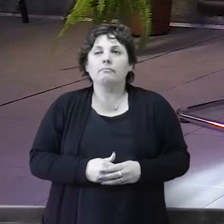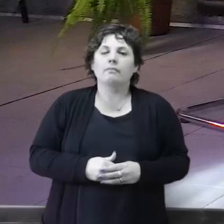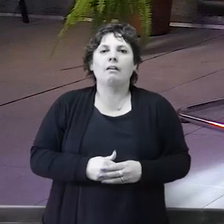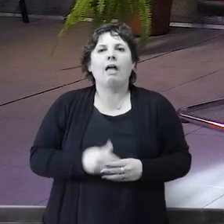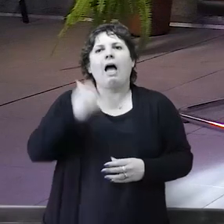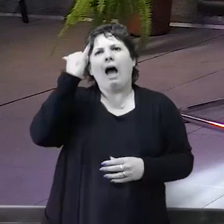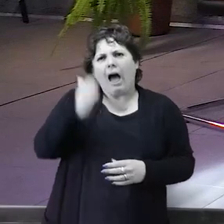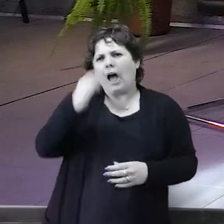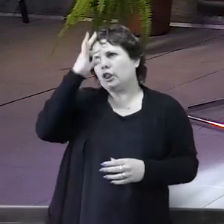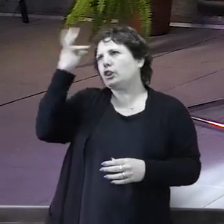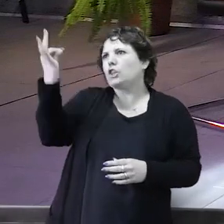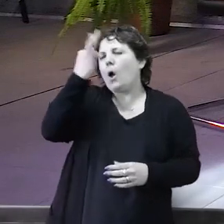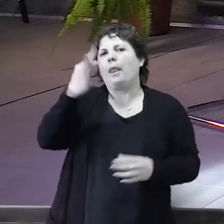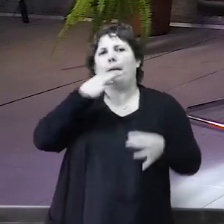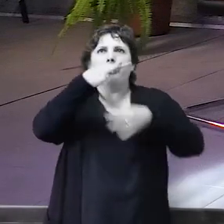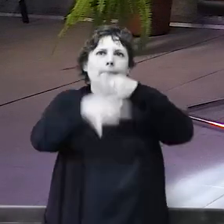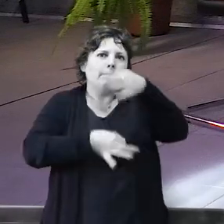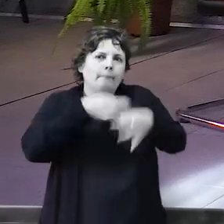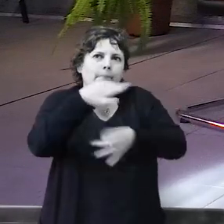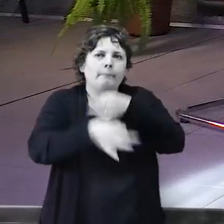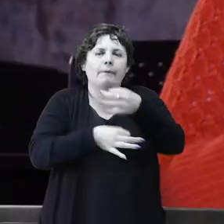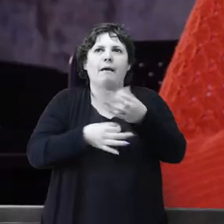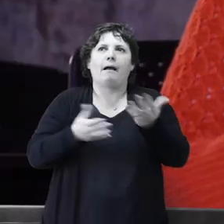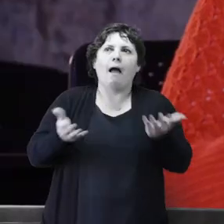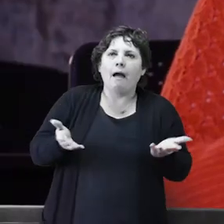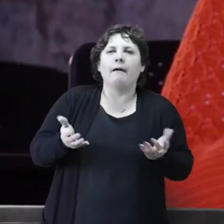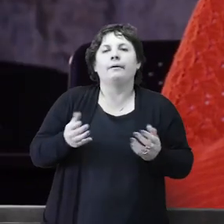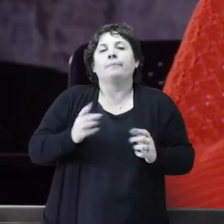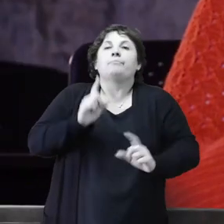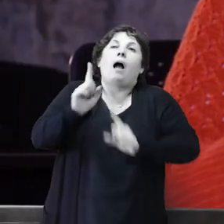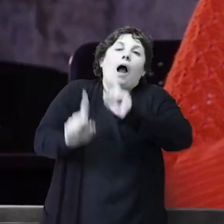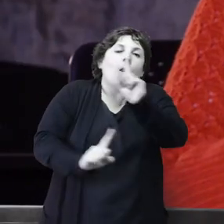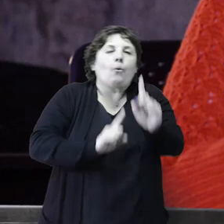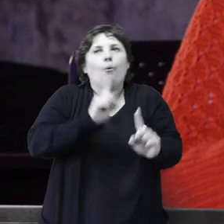como teorías explicativas distintas, digamos, ¿no? Algunas que